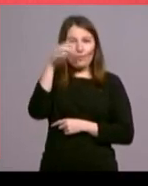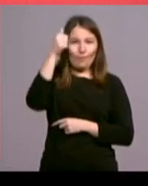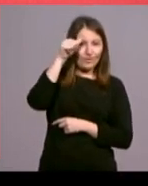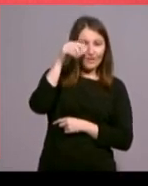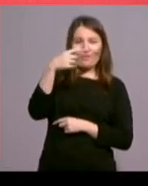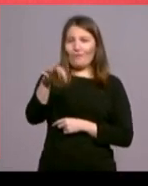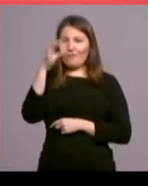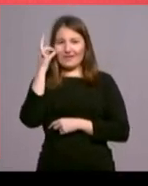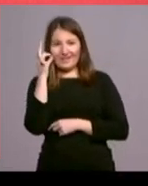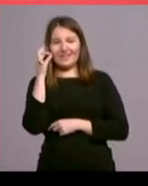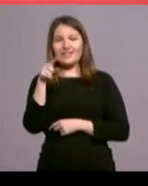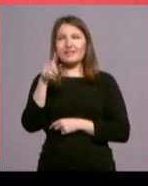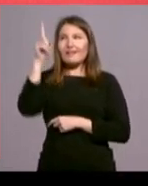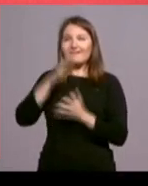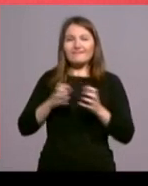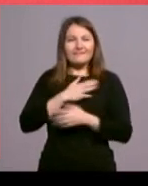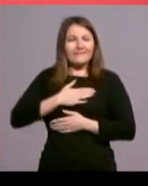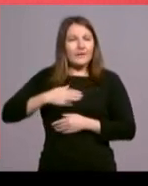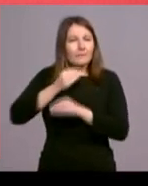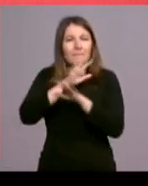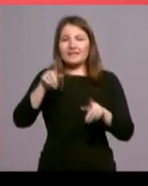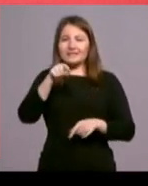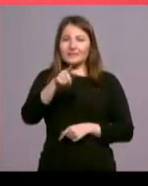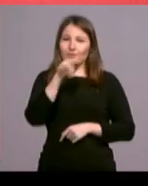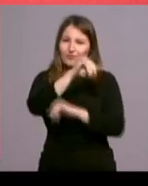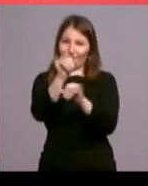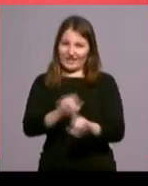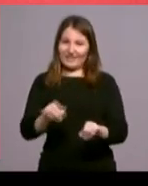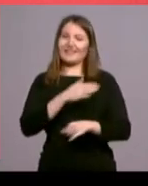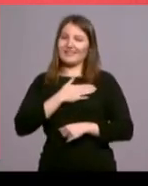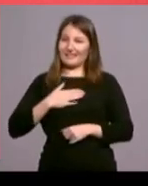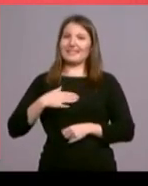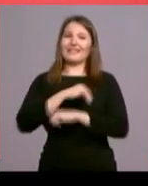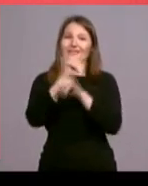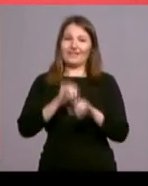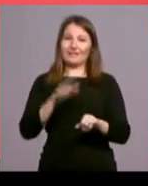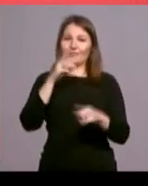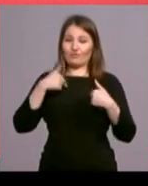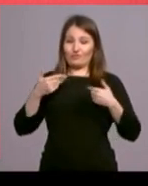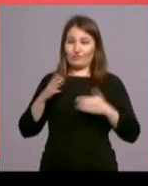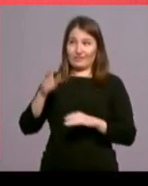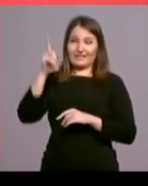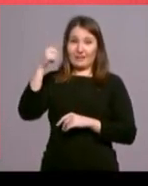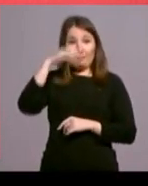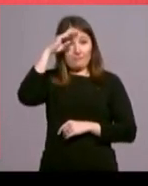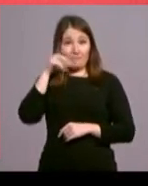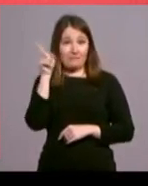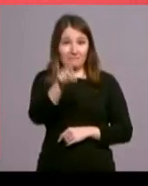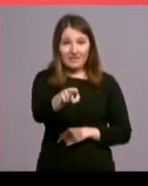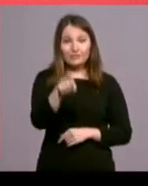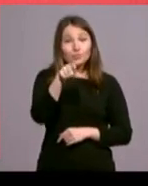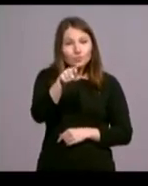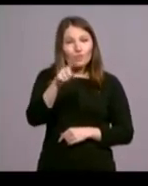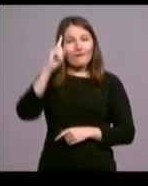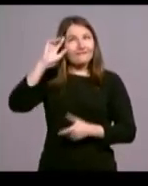único. Porque su mayor deseo es que seas feliz. Porque quiere que seas feliz. Porque eres su hija. Porque es tu padre. Porque tú eres su